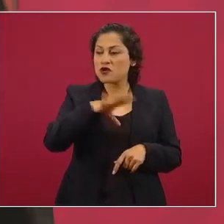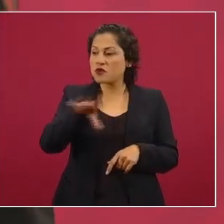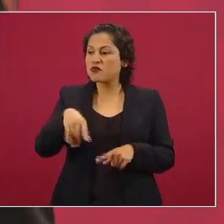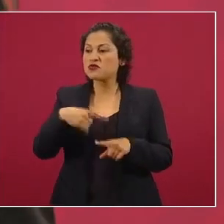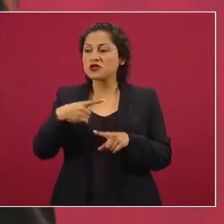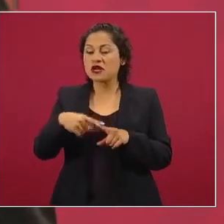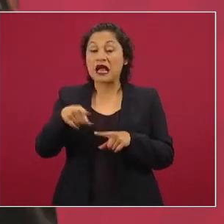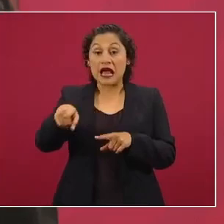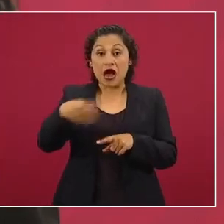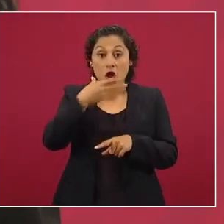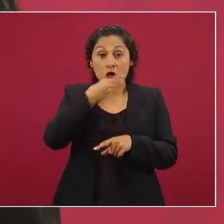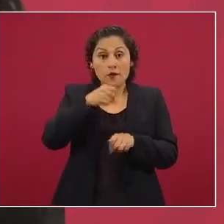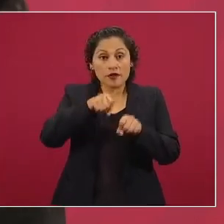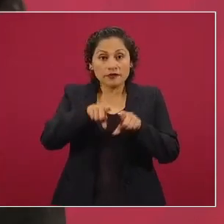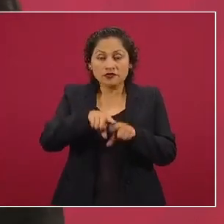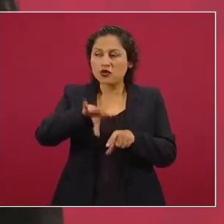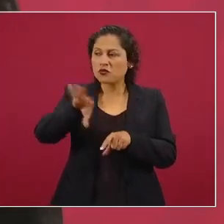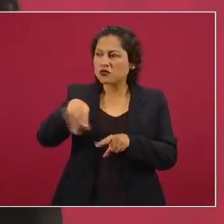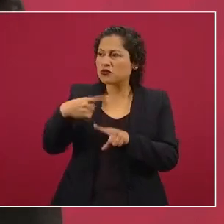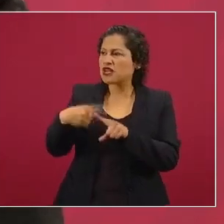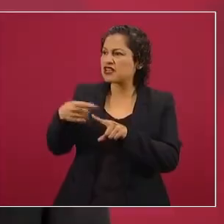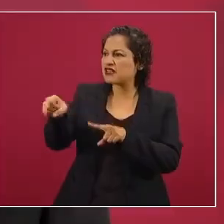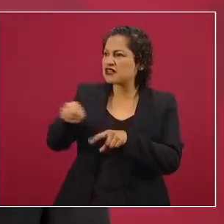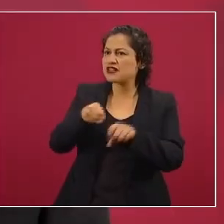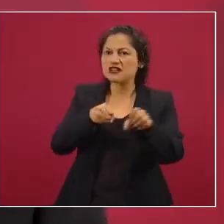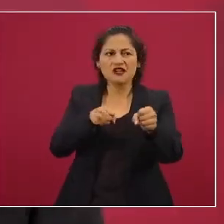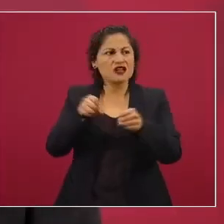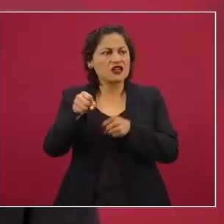Y ese día, porque todavía dijo: ya,